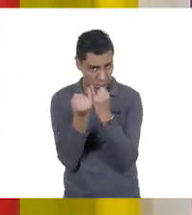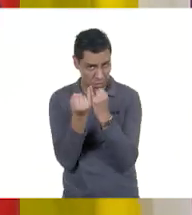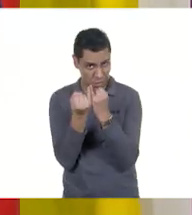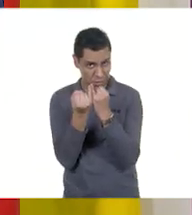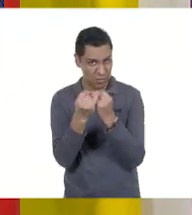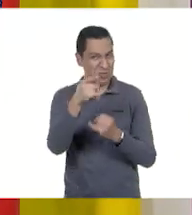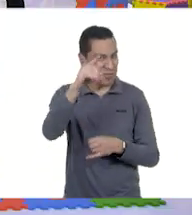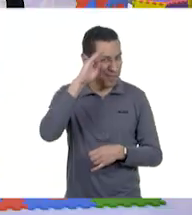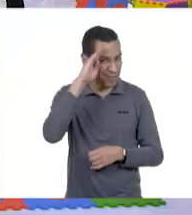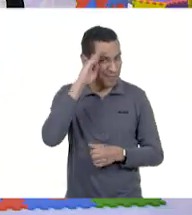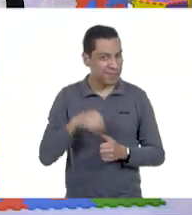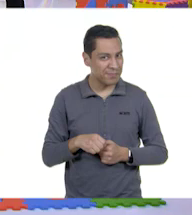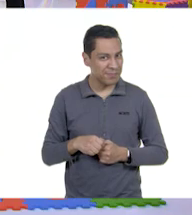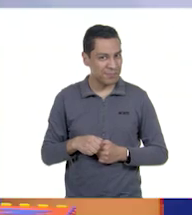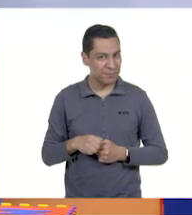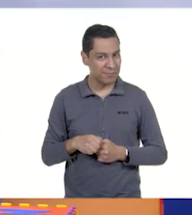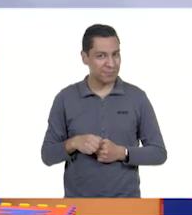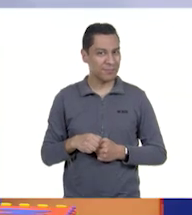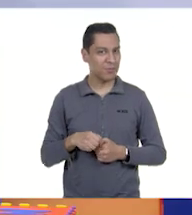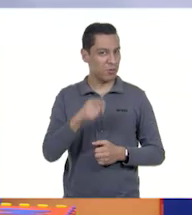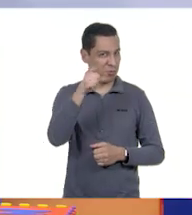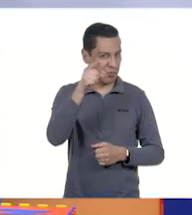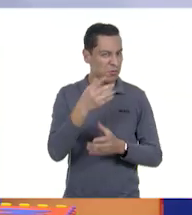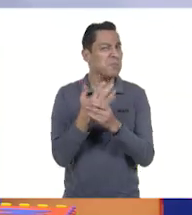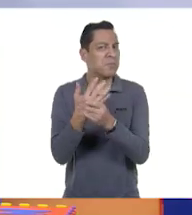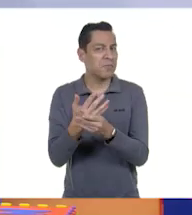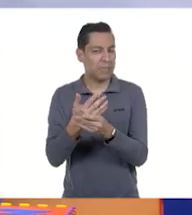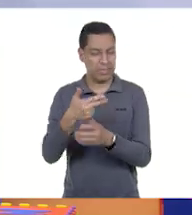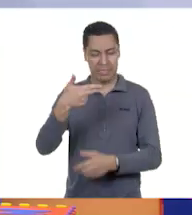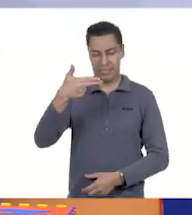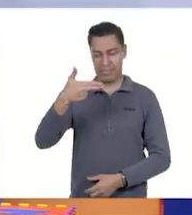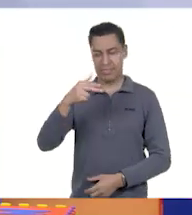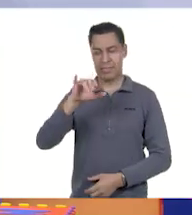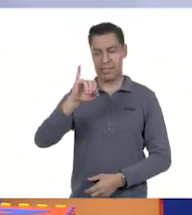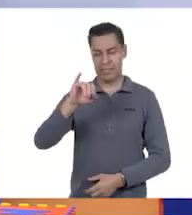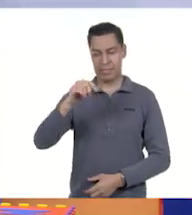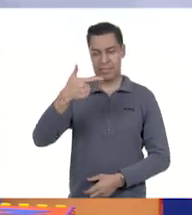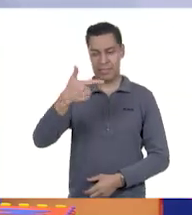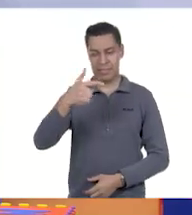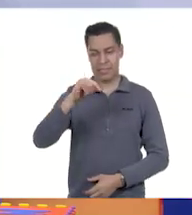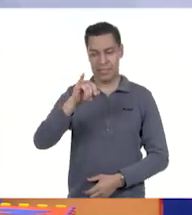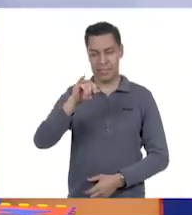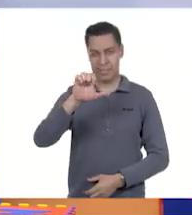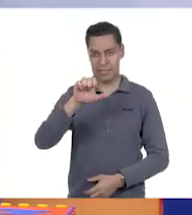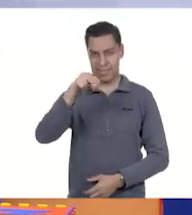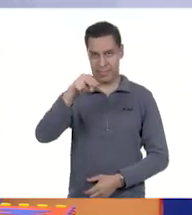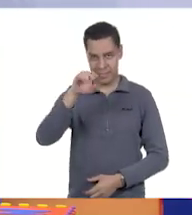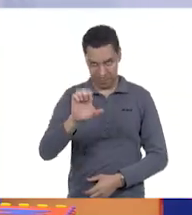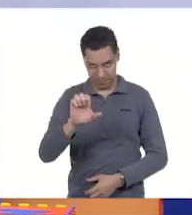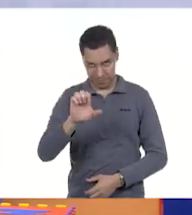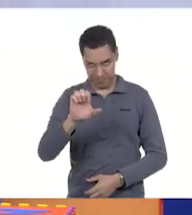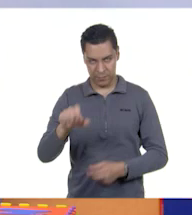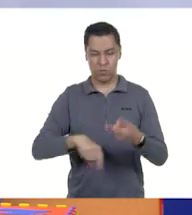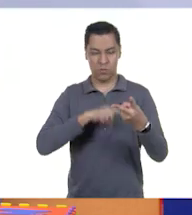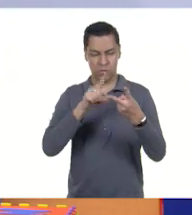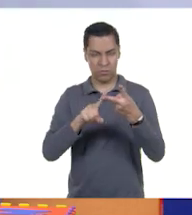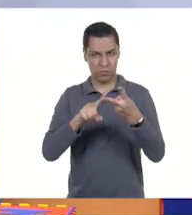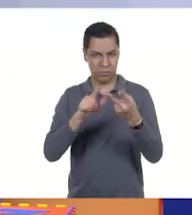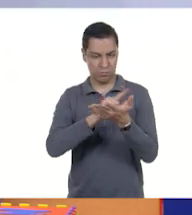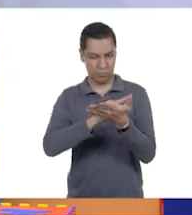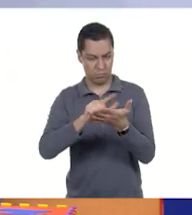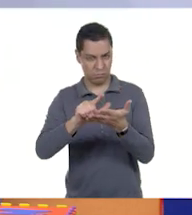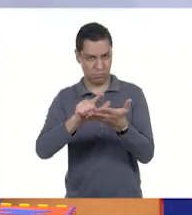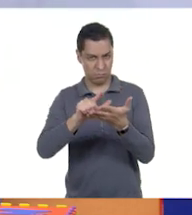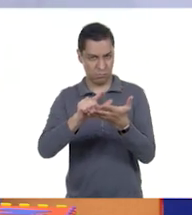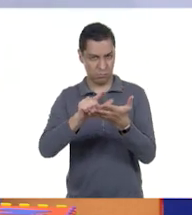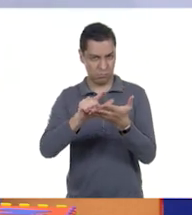piensan, niñas y niños? ¿Ustedes qué dicen? ¿Higiene y limpieza será lo mismo? Pues, ¿qué creen? Que es